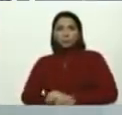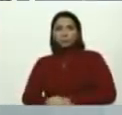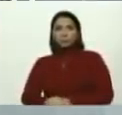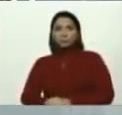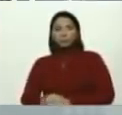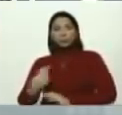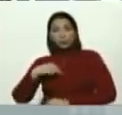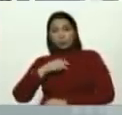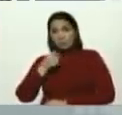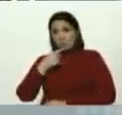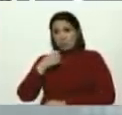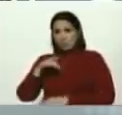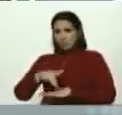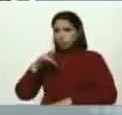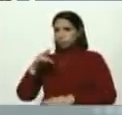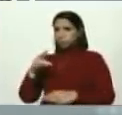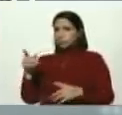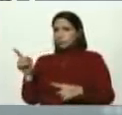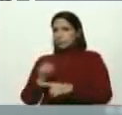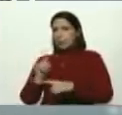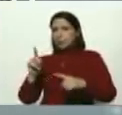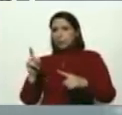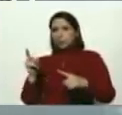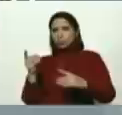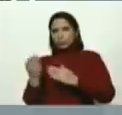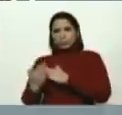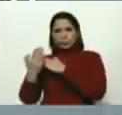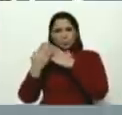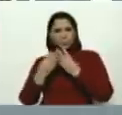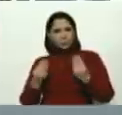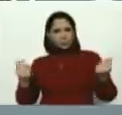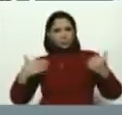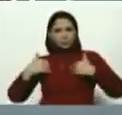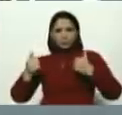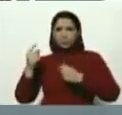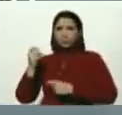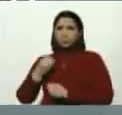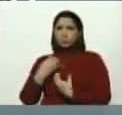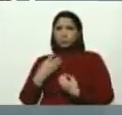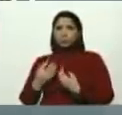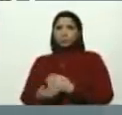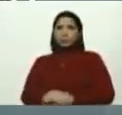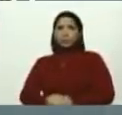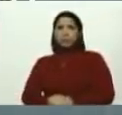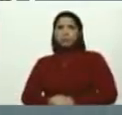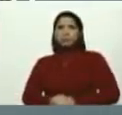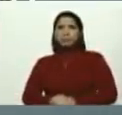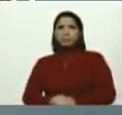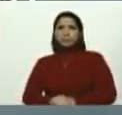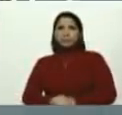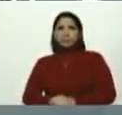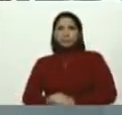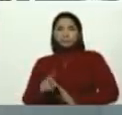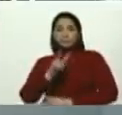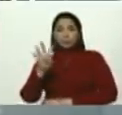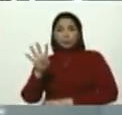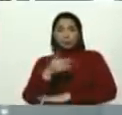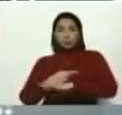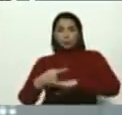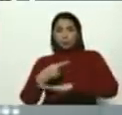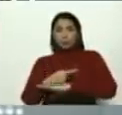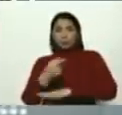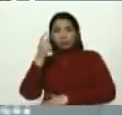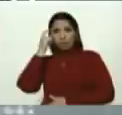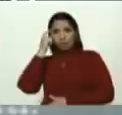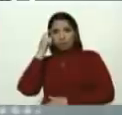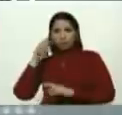Los tratamientos de alta efectividad en Rusia. Y bueno, estar uno pendiente las 24 horas del día